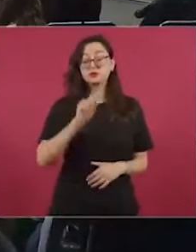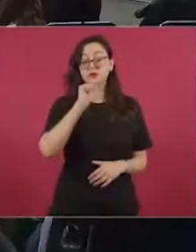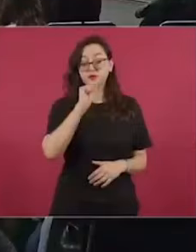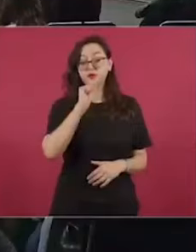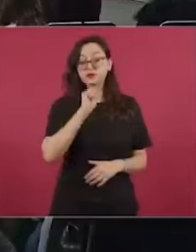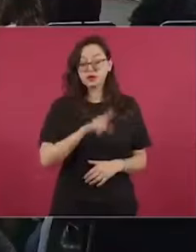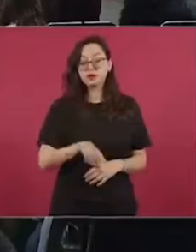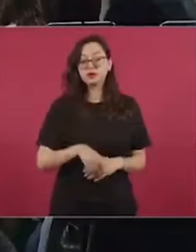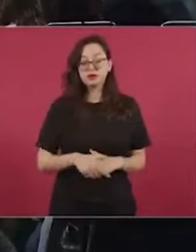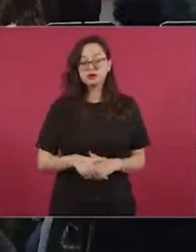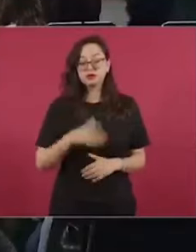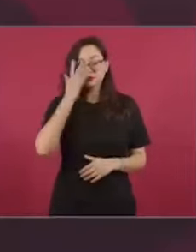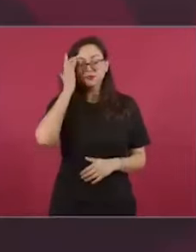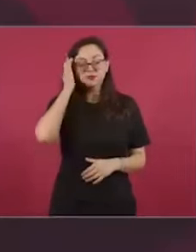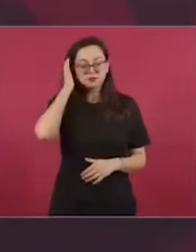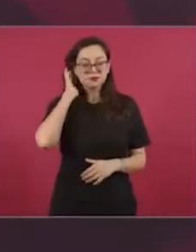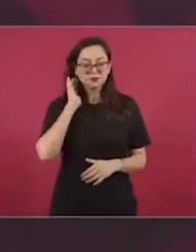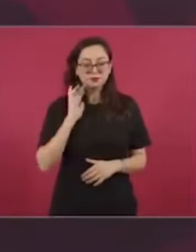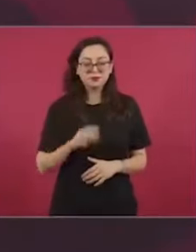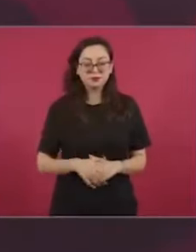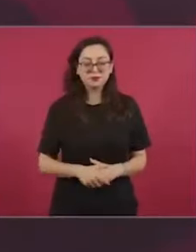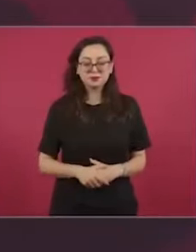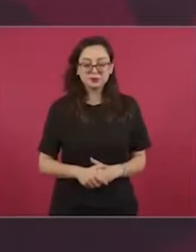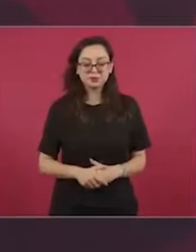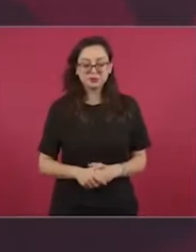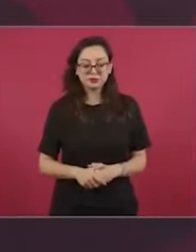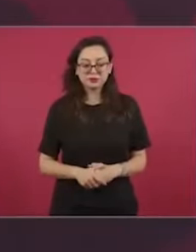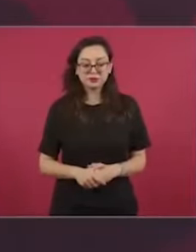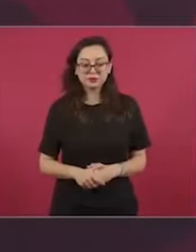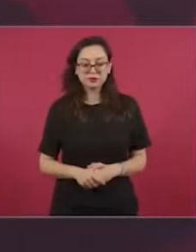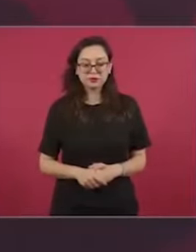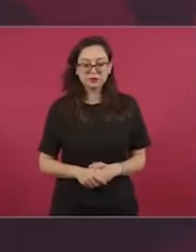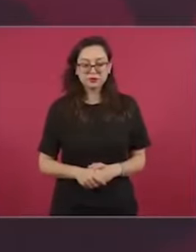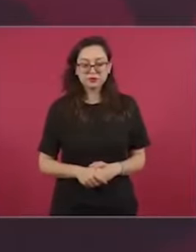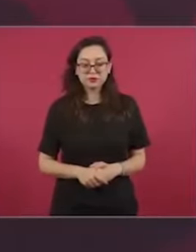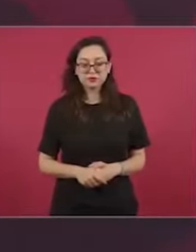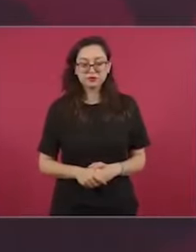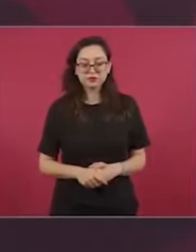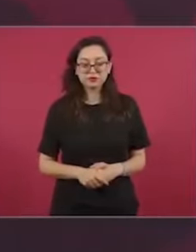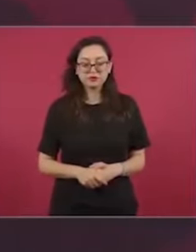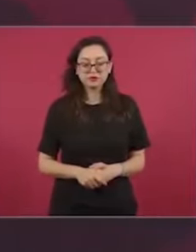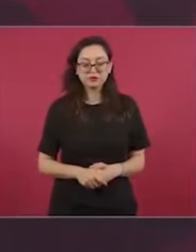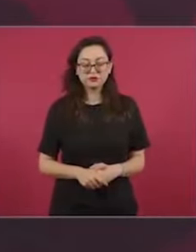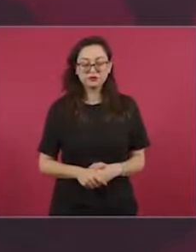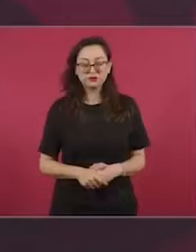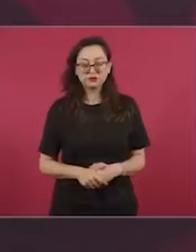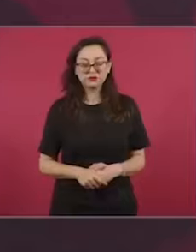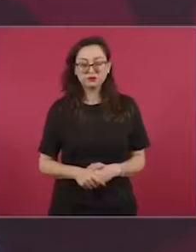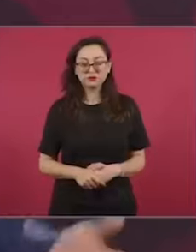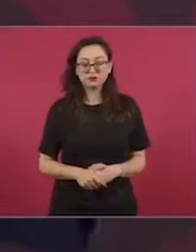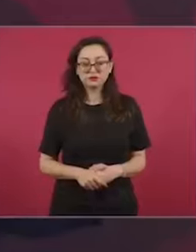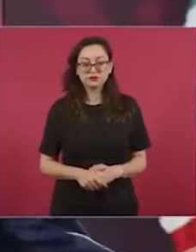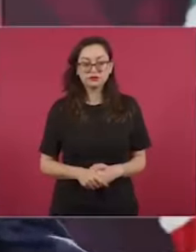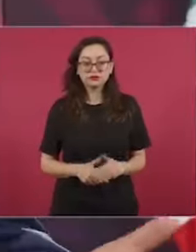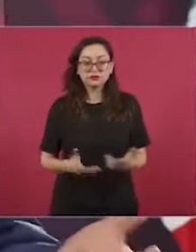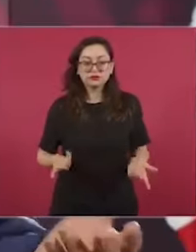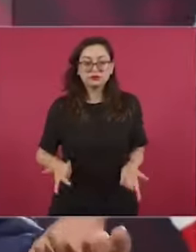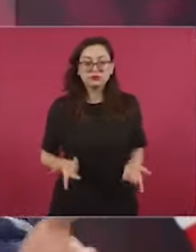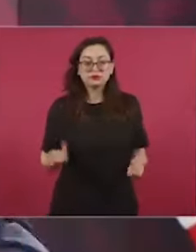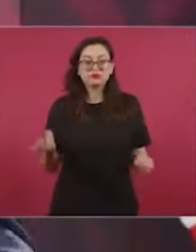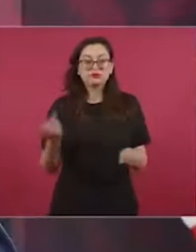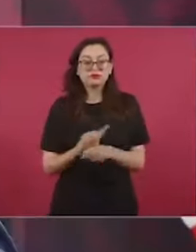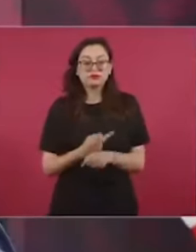conferencia. Pero él no quiere decir que ya no va a trabajar los 2 días que le quedan, o sea, sábado y domingo. El presidente